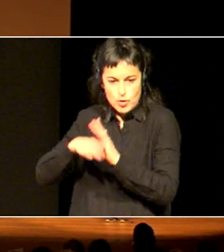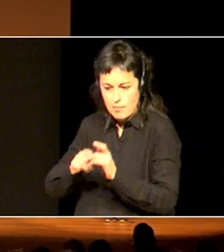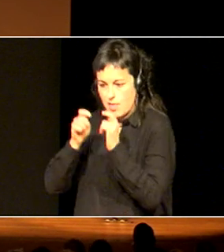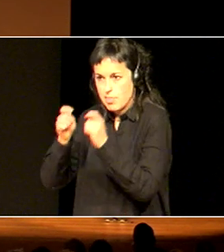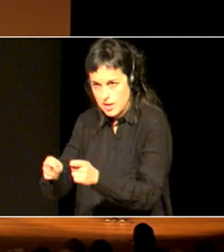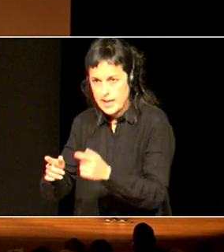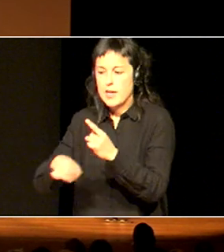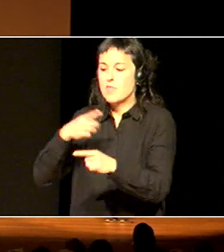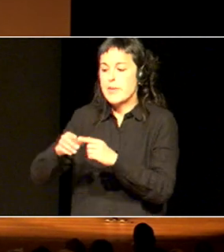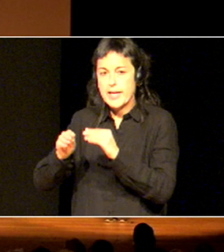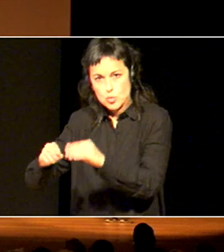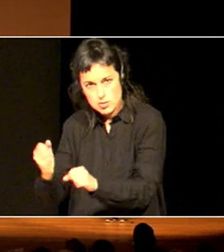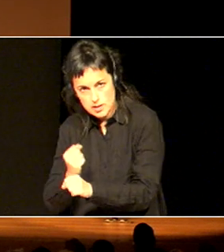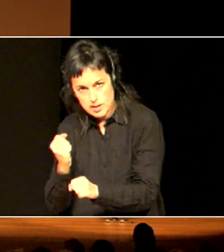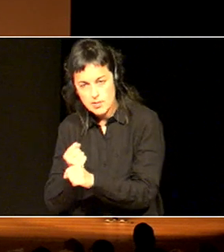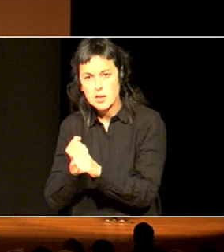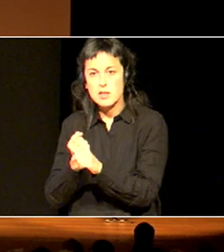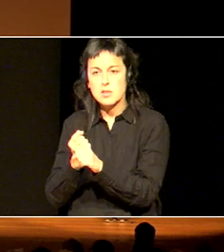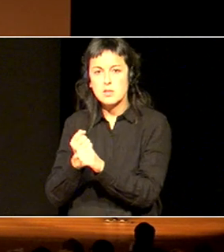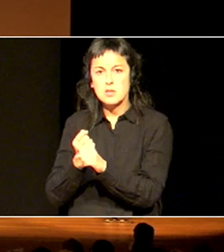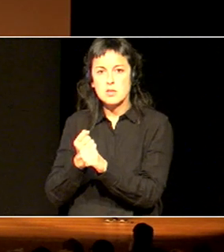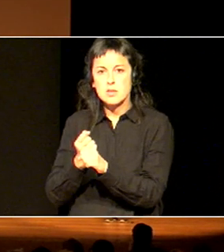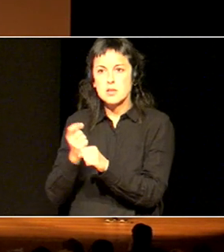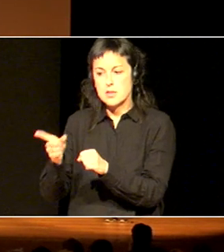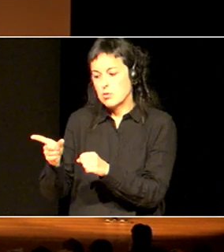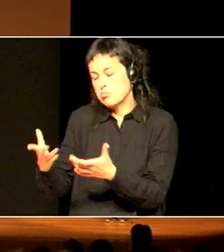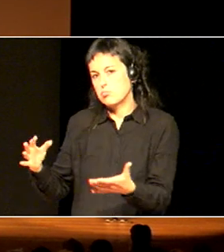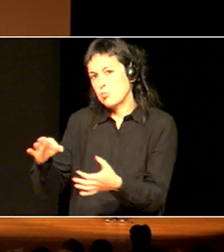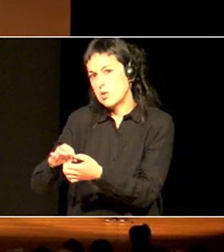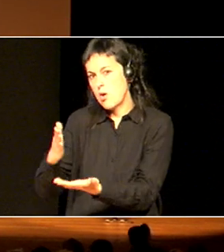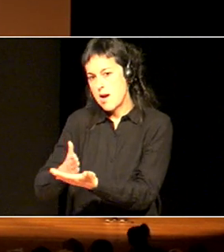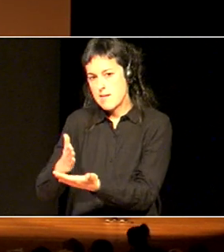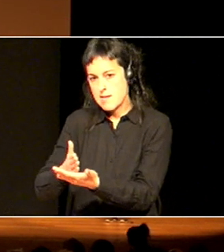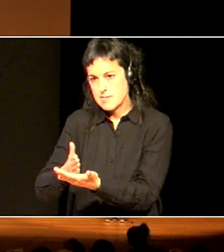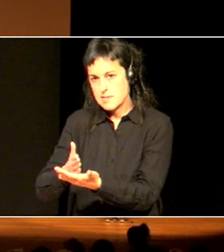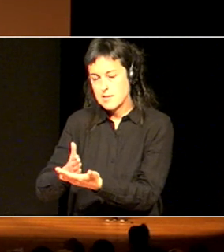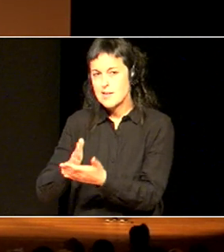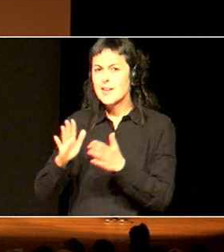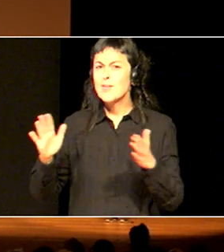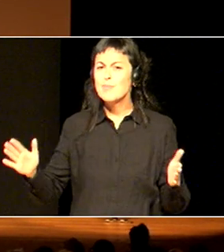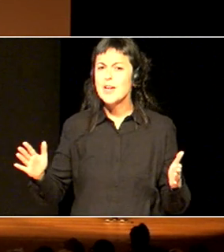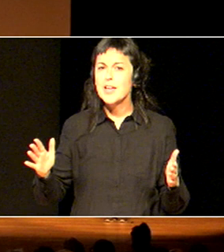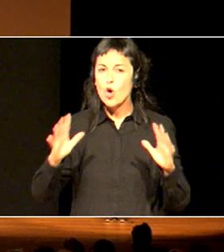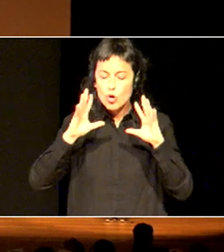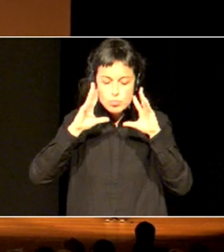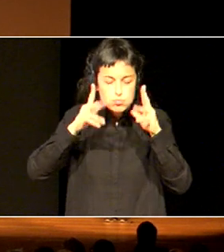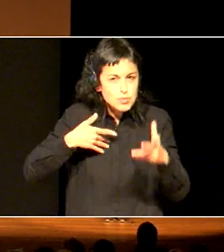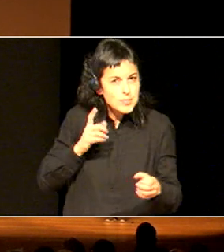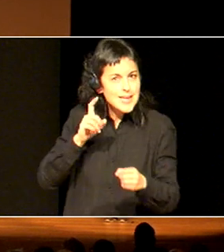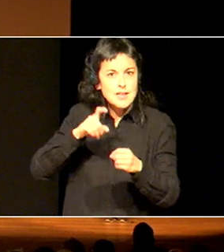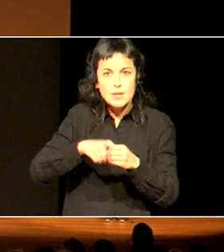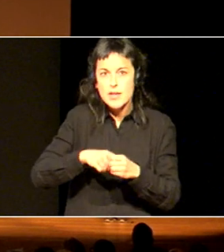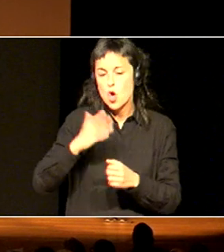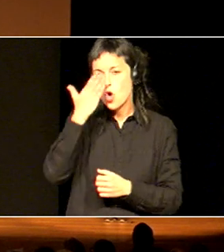lan egiten da, horrez zer ikusia dauka, bebai gela barruan, baina implikazioa behar da ikastetxe guztiaren da. Batez